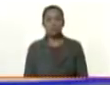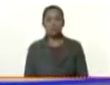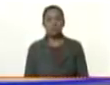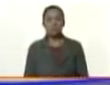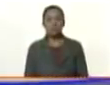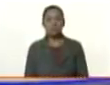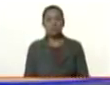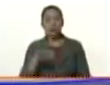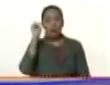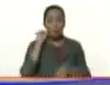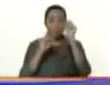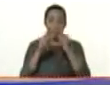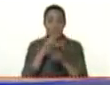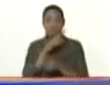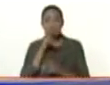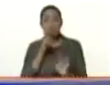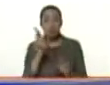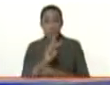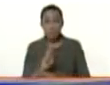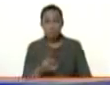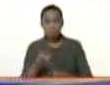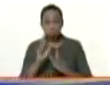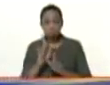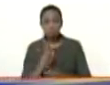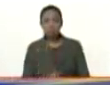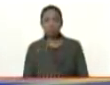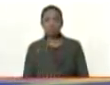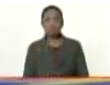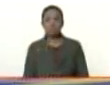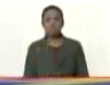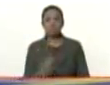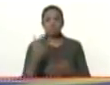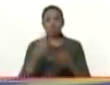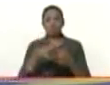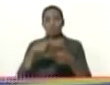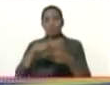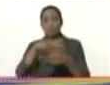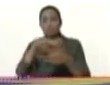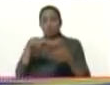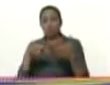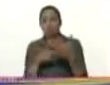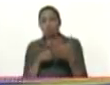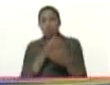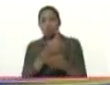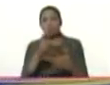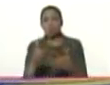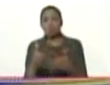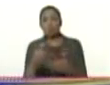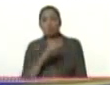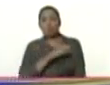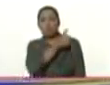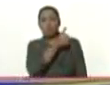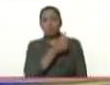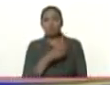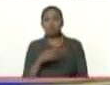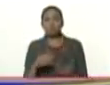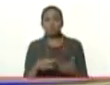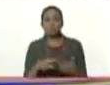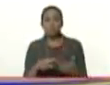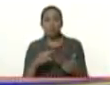¿Se lo aprendieron? Engerly, Kengerly, alférez mayor,